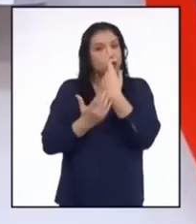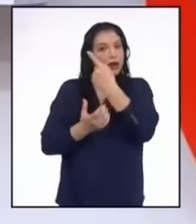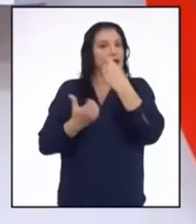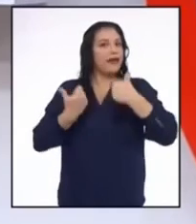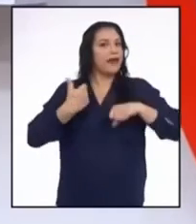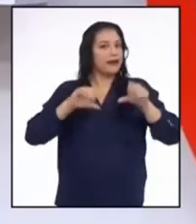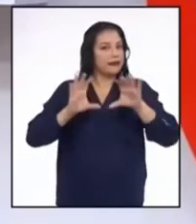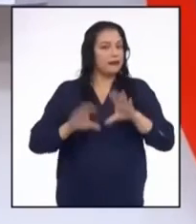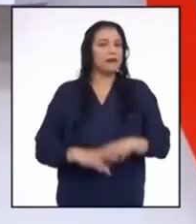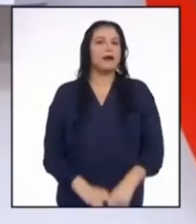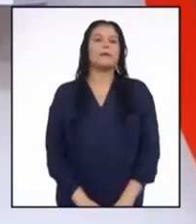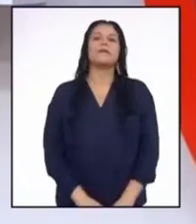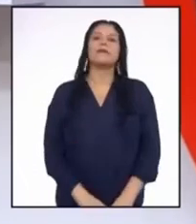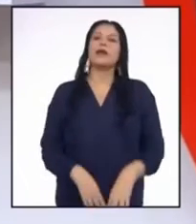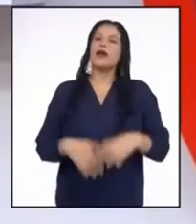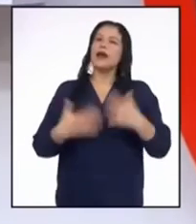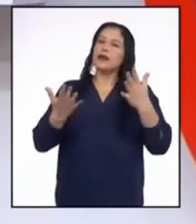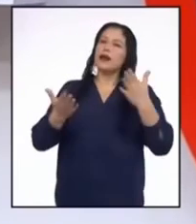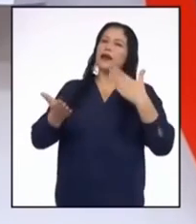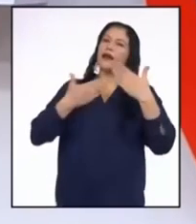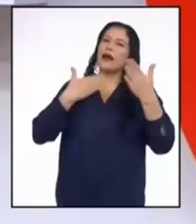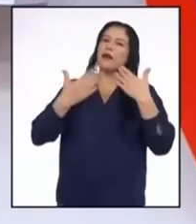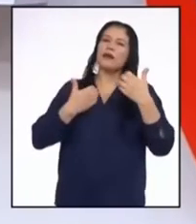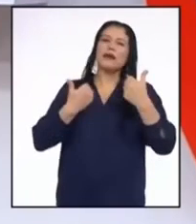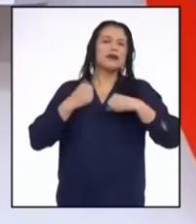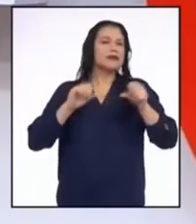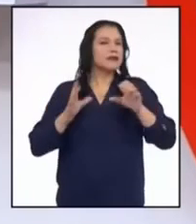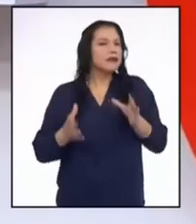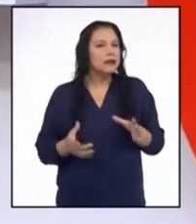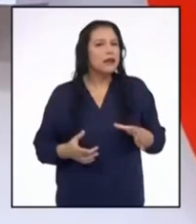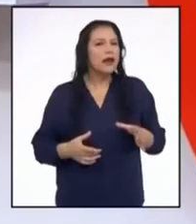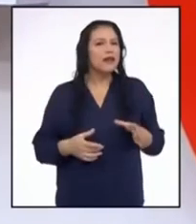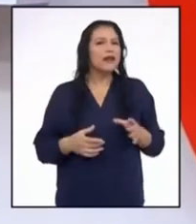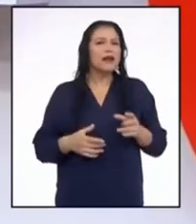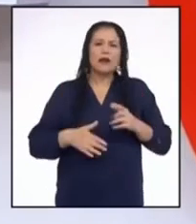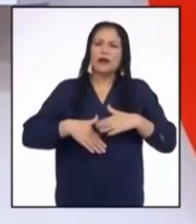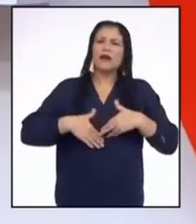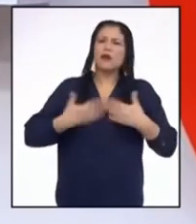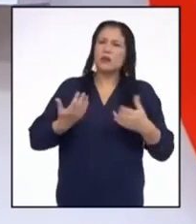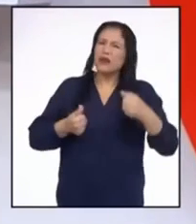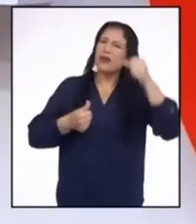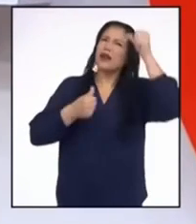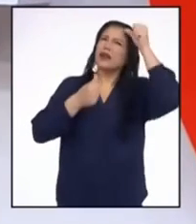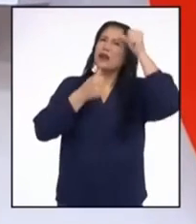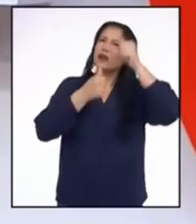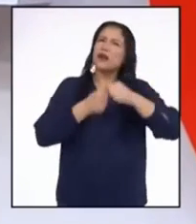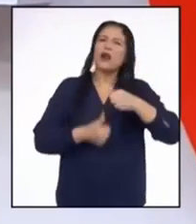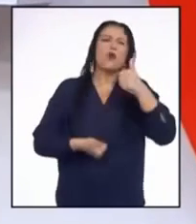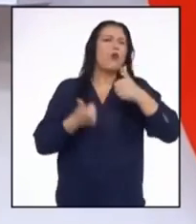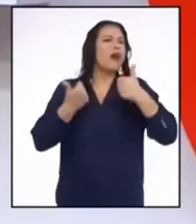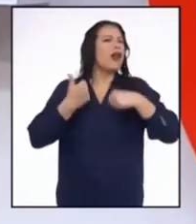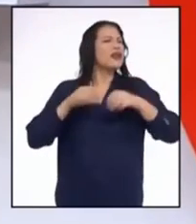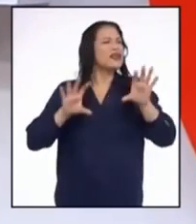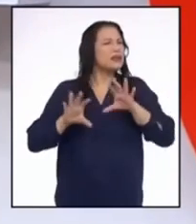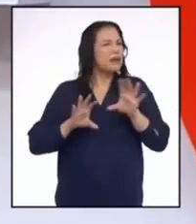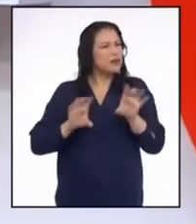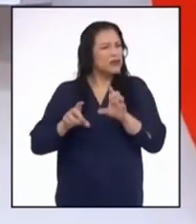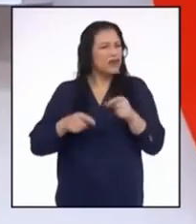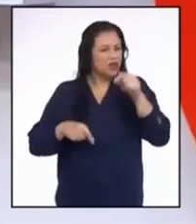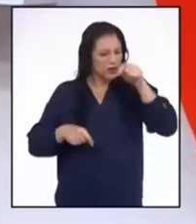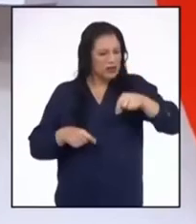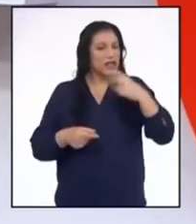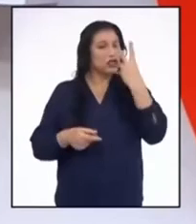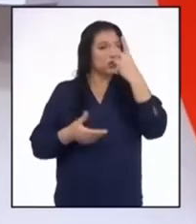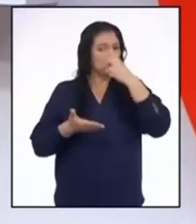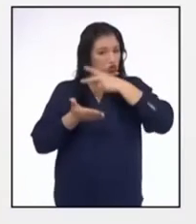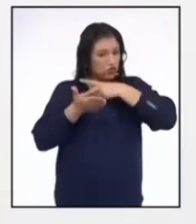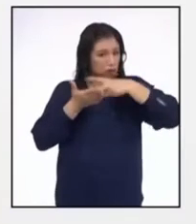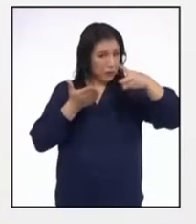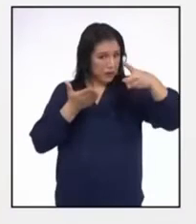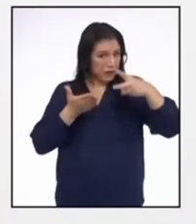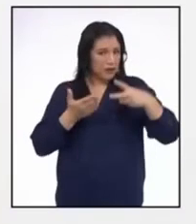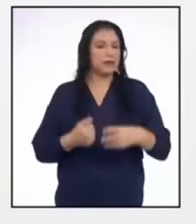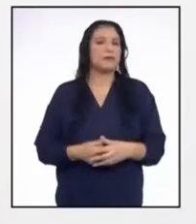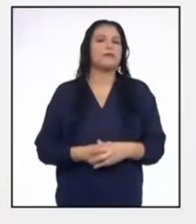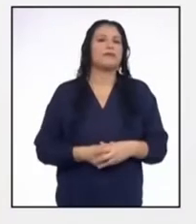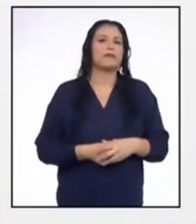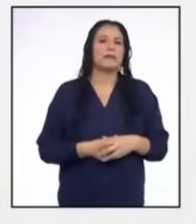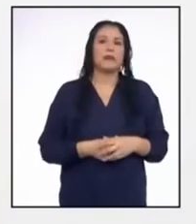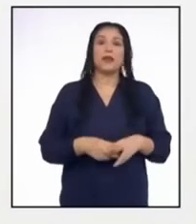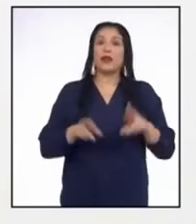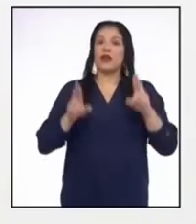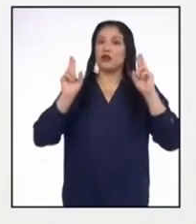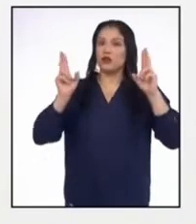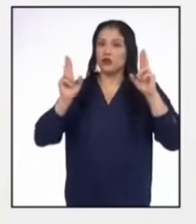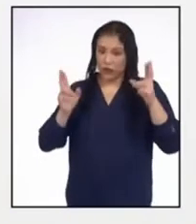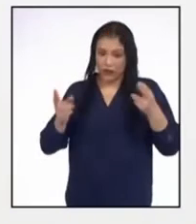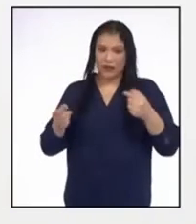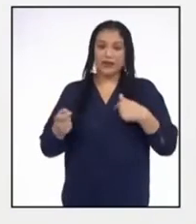actividades. Profesora, ya que habla de las actividades, ¿nos podría recordar qué actividades hemos realizado estas 2 semanas? Tienen